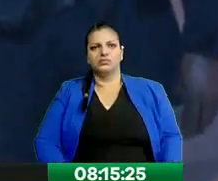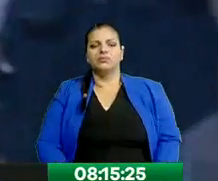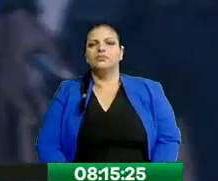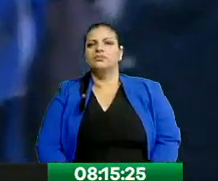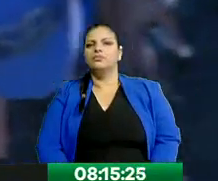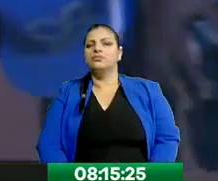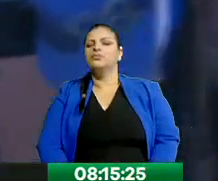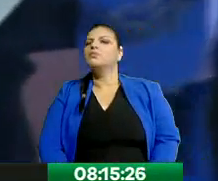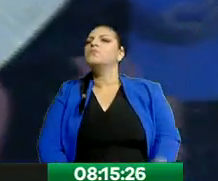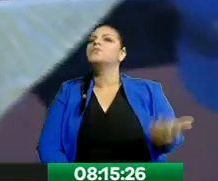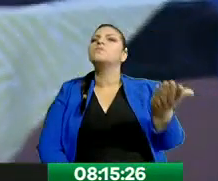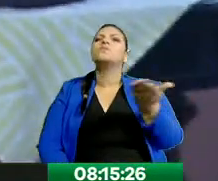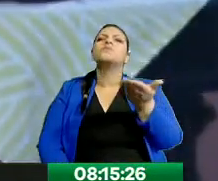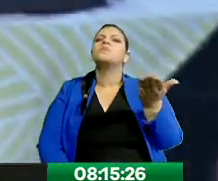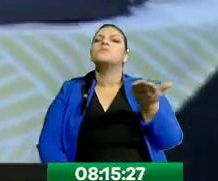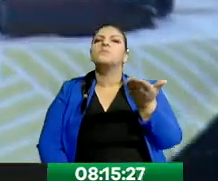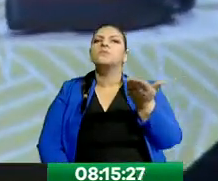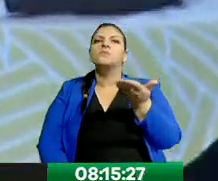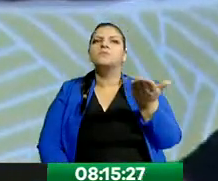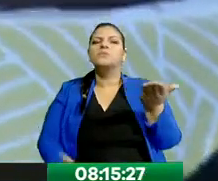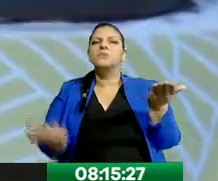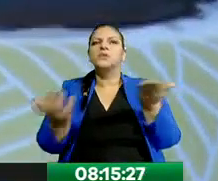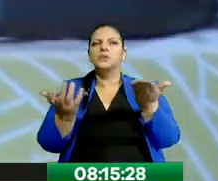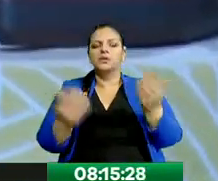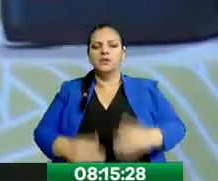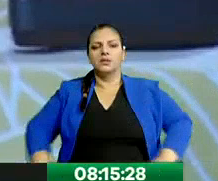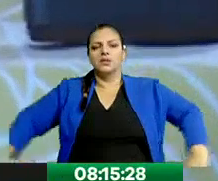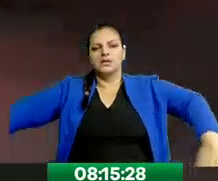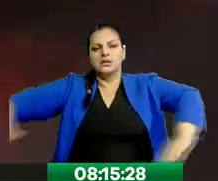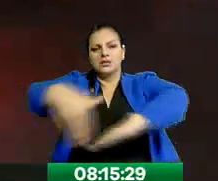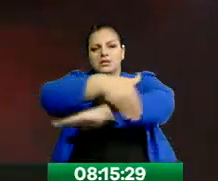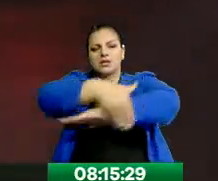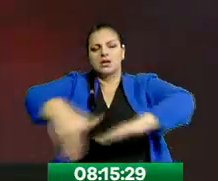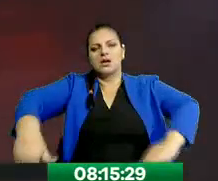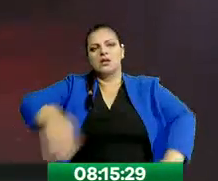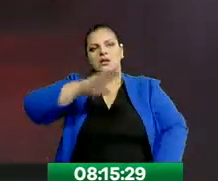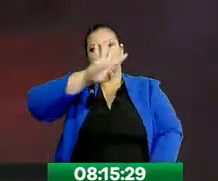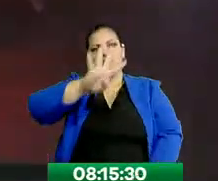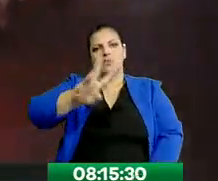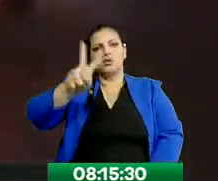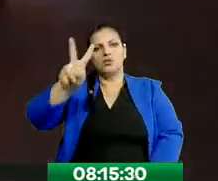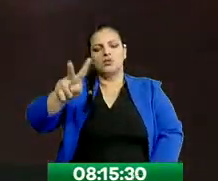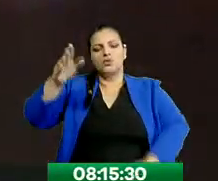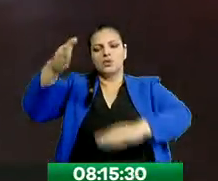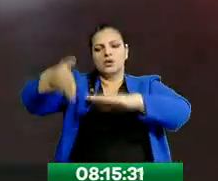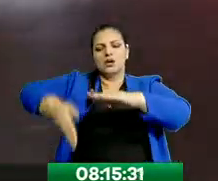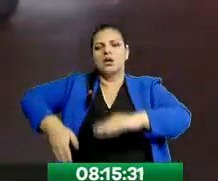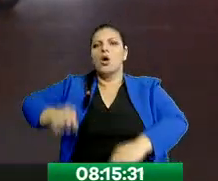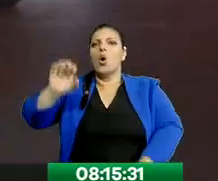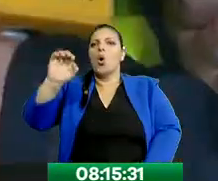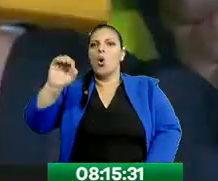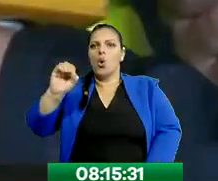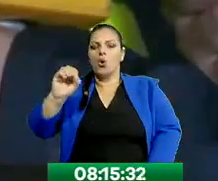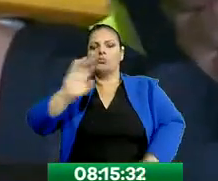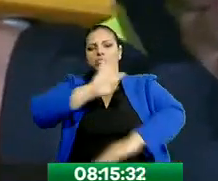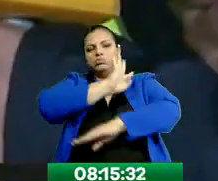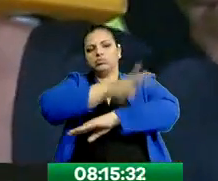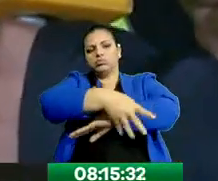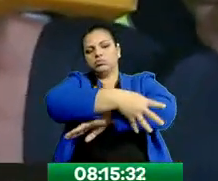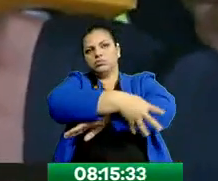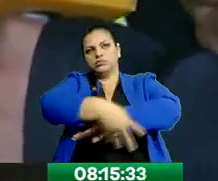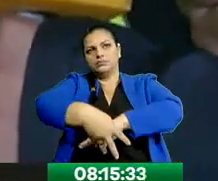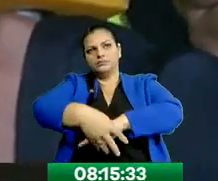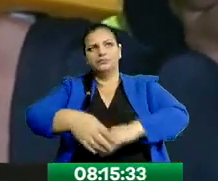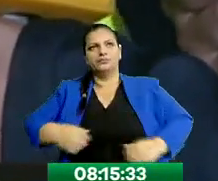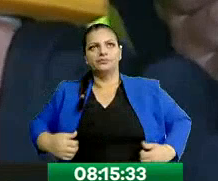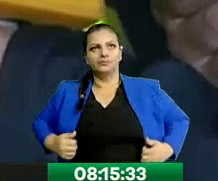se efectuó en un inmueble ubicado en las calles 42 y la O, en el suroeste de la urbe. El cabecilla sí